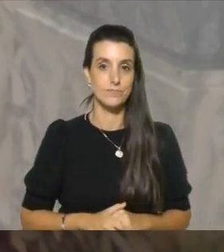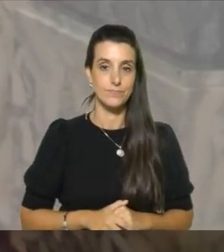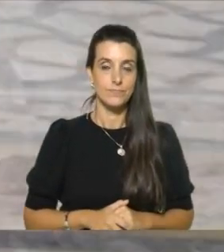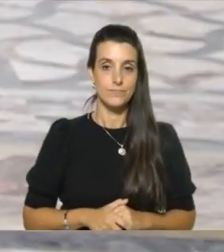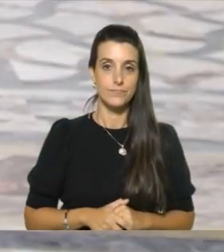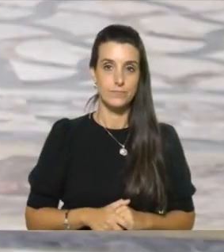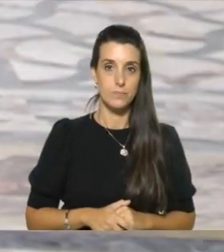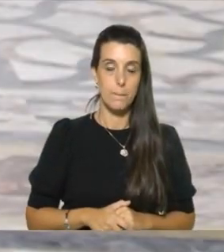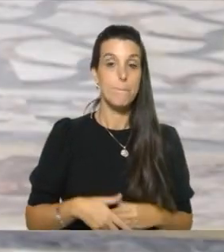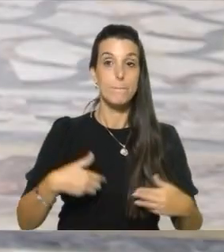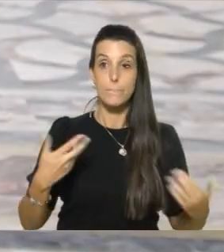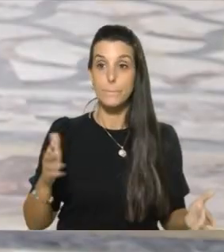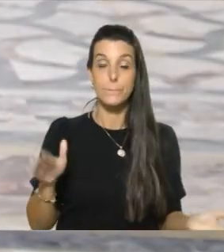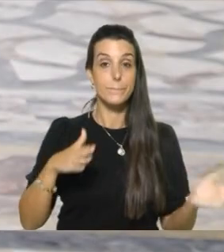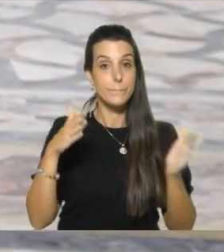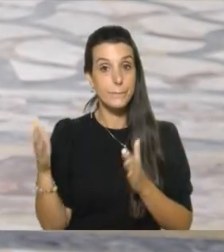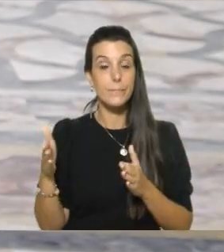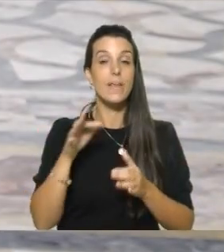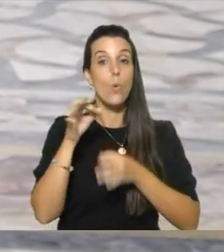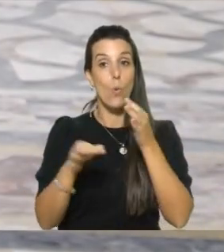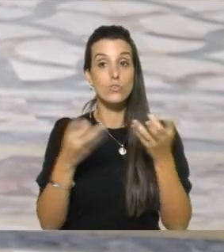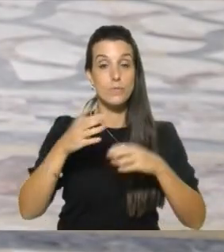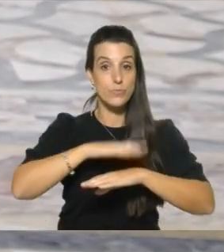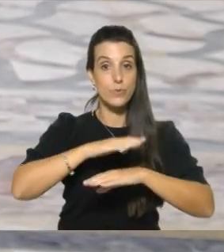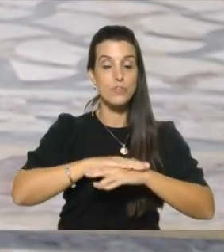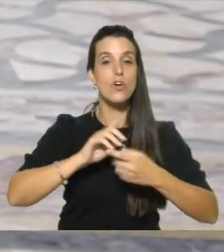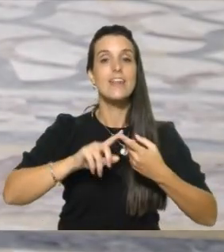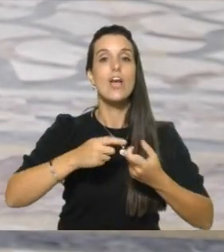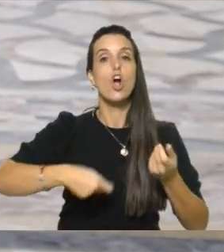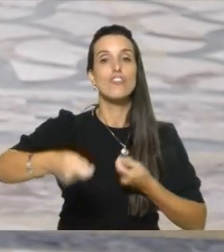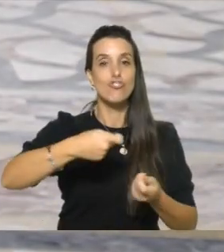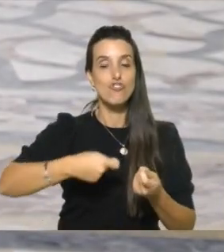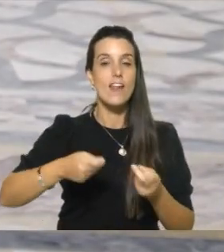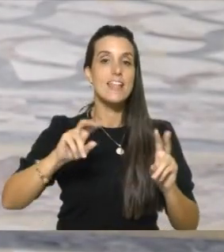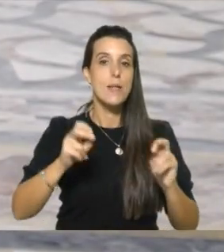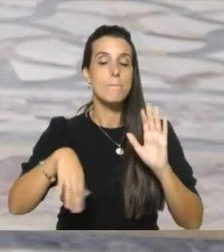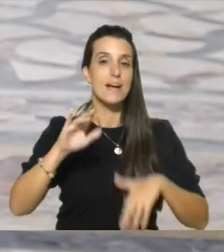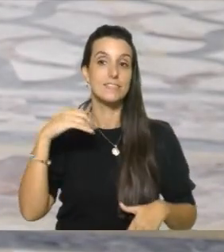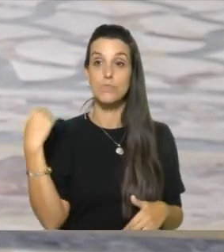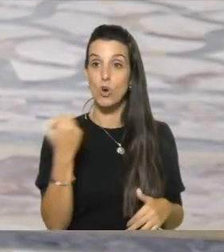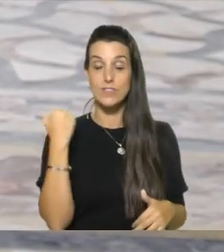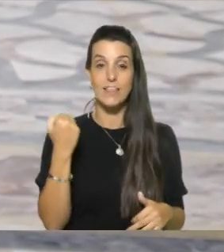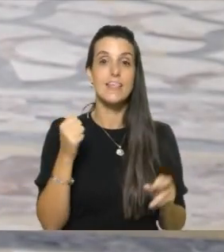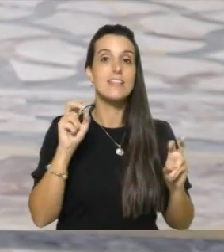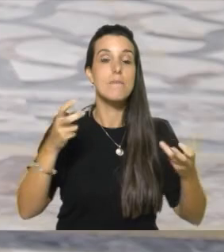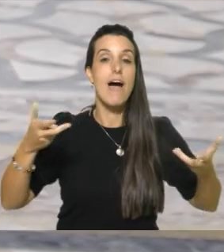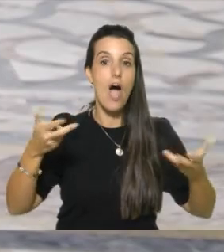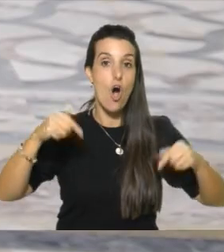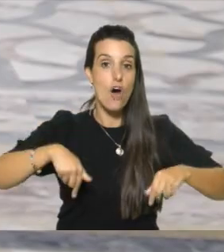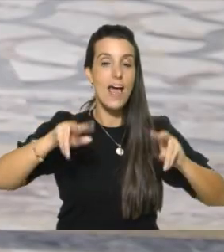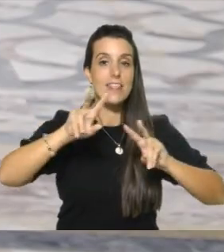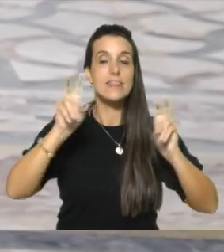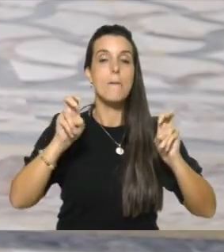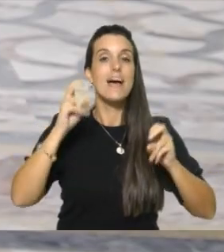electoral bueno y por ot otra parte les comentamos que a esta hora hay varias negociaciones en curso y sobre todo la más importante es la que está ocurriendo a nivel de